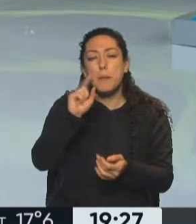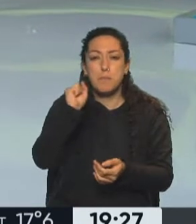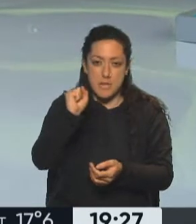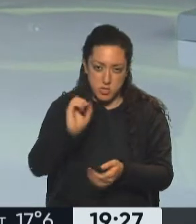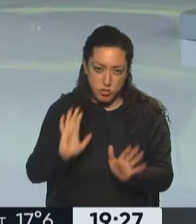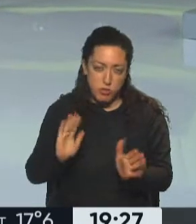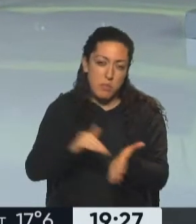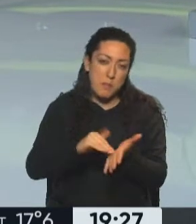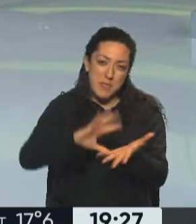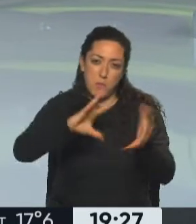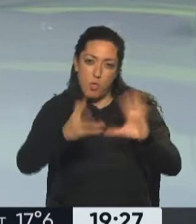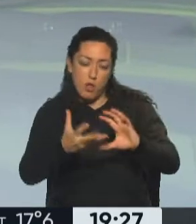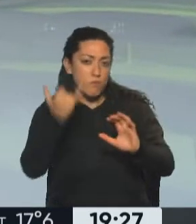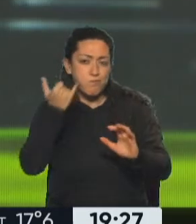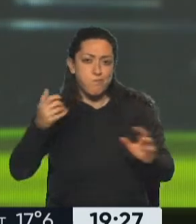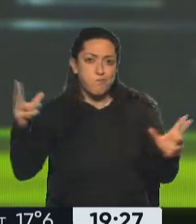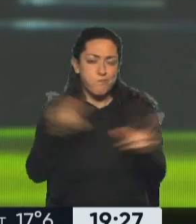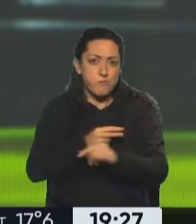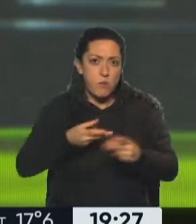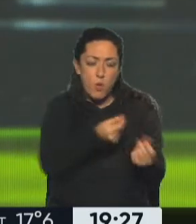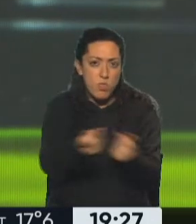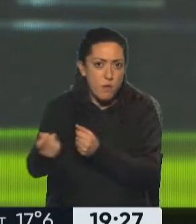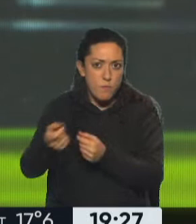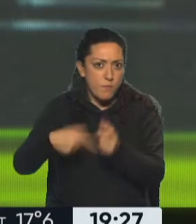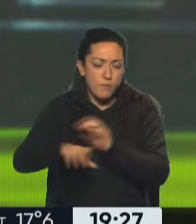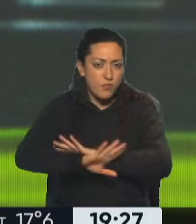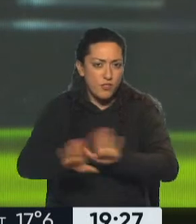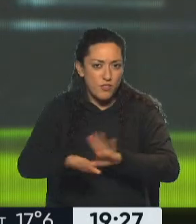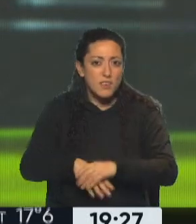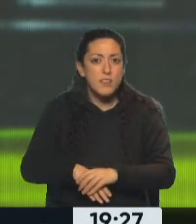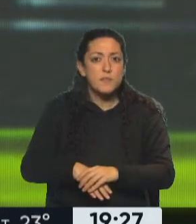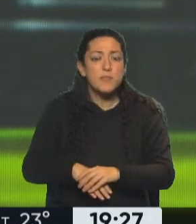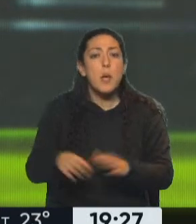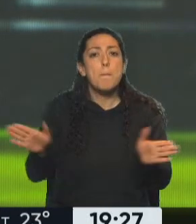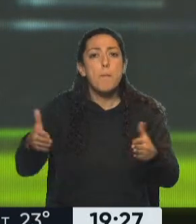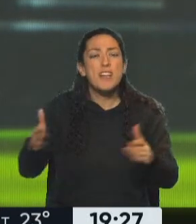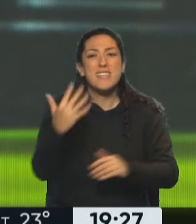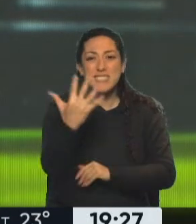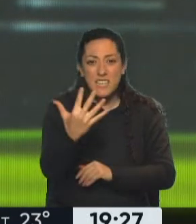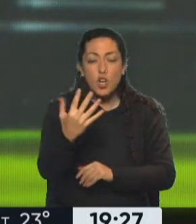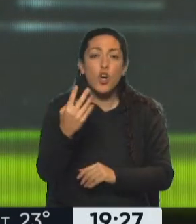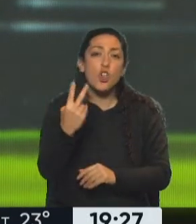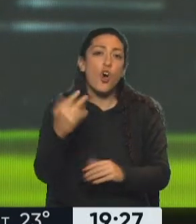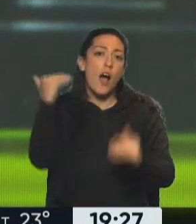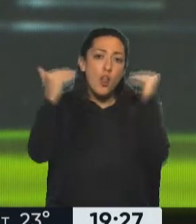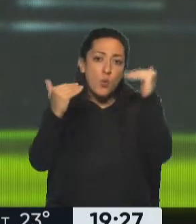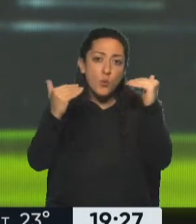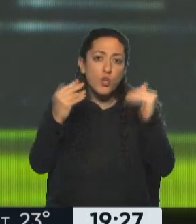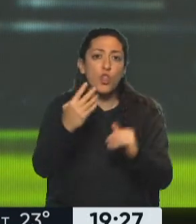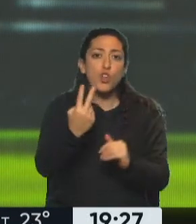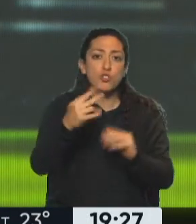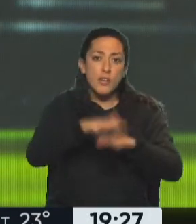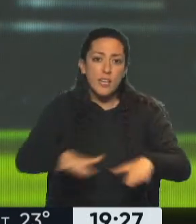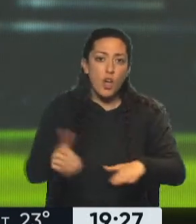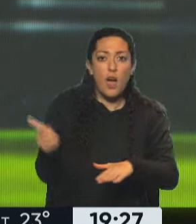la versión, se agotó. Esta versión nueva, que son 5 puertas, son para 2 personas adultas adelante y para